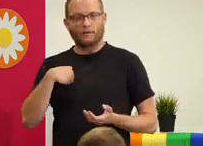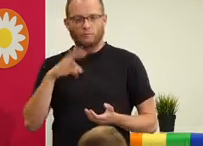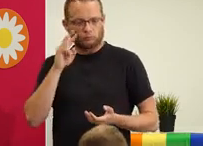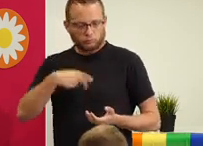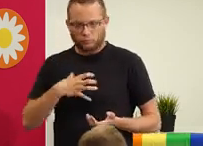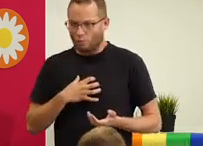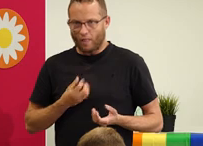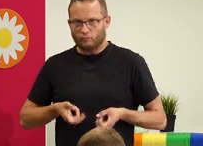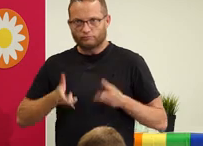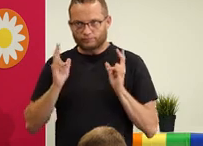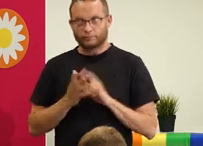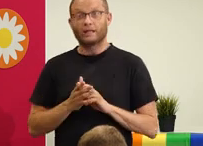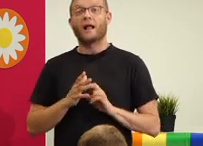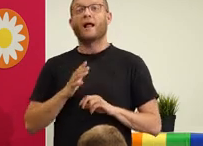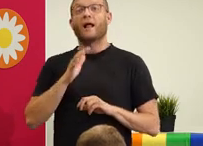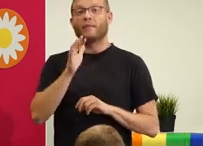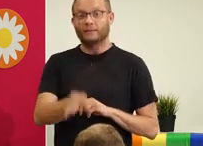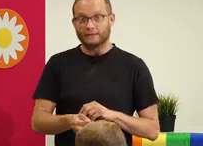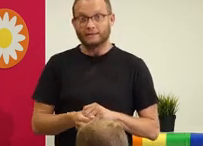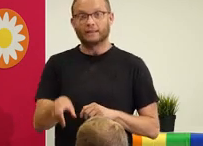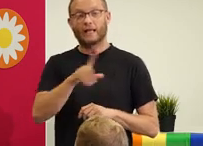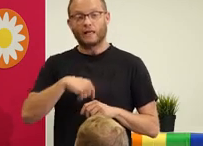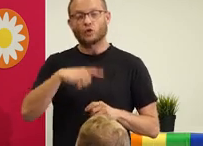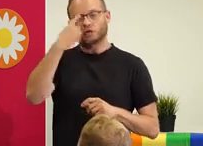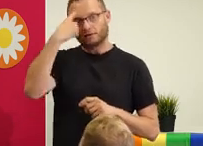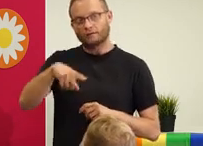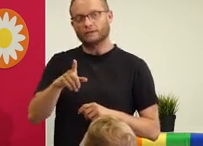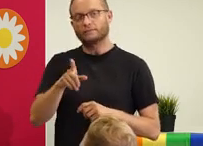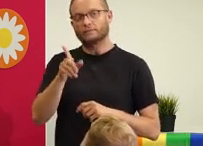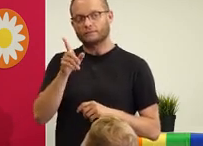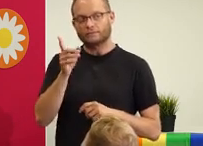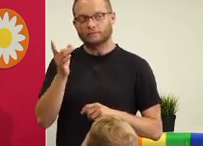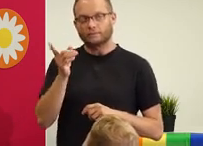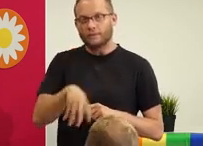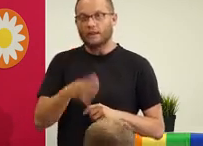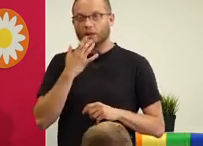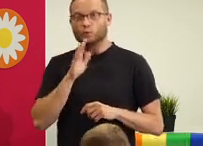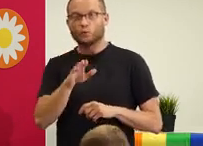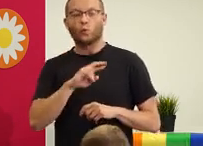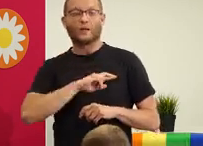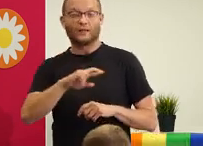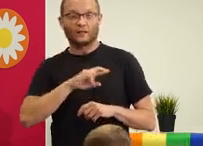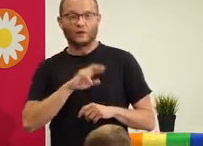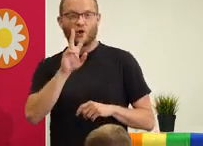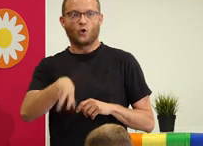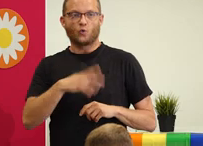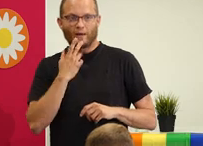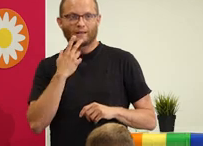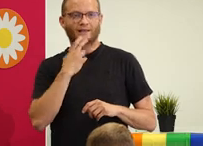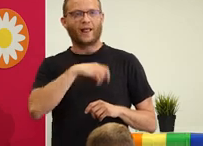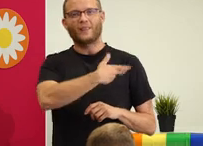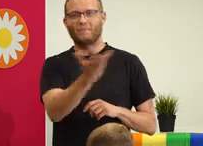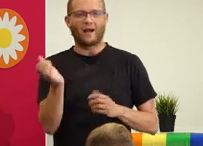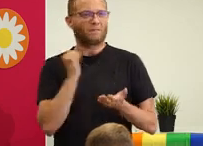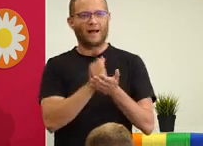mismos y también que ellos saben también que parte de su religión no es matar a los